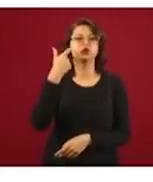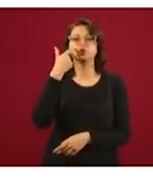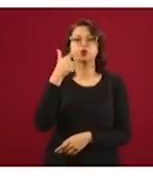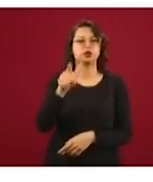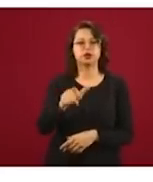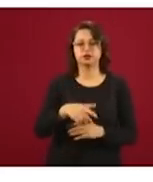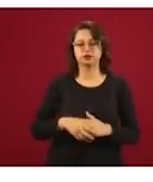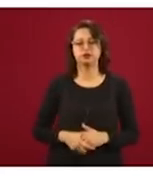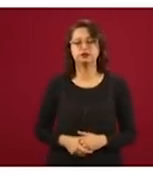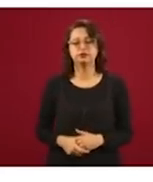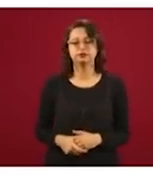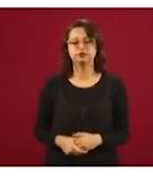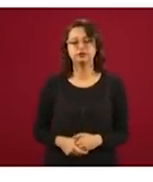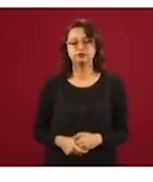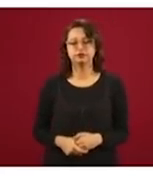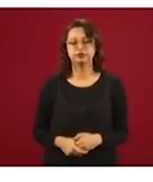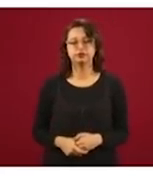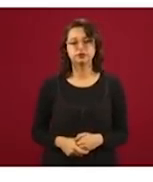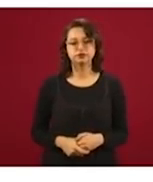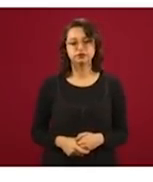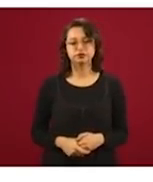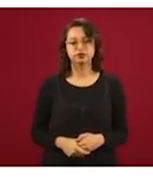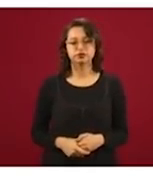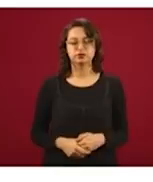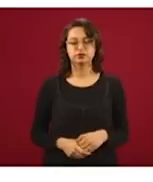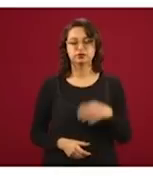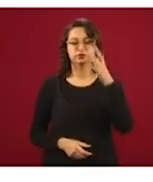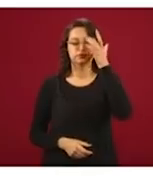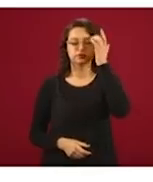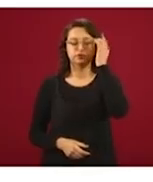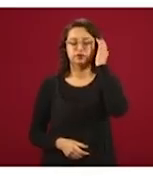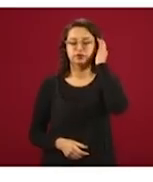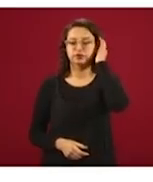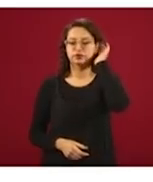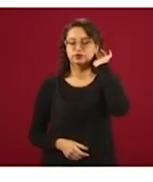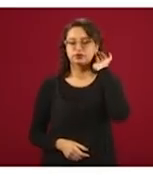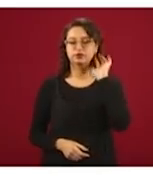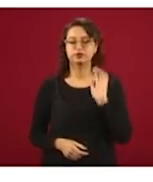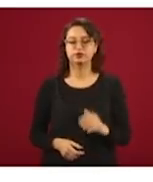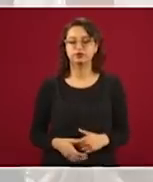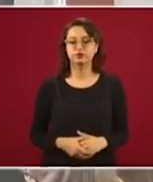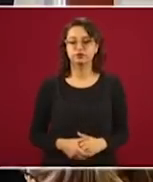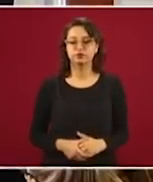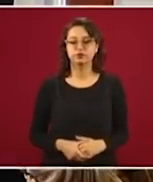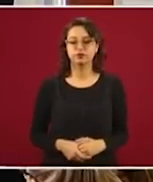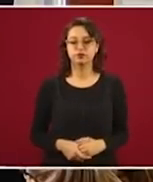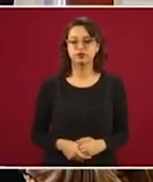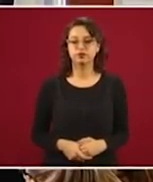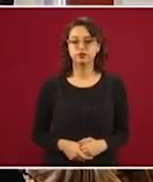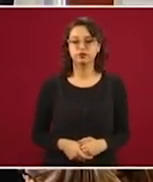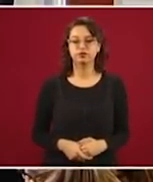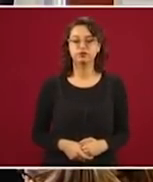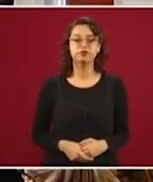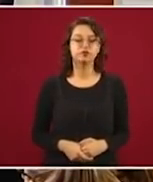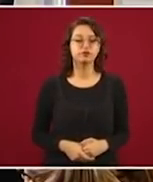El segundo elemento es una buena noticia que hemos estado monitoreando ya desde